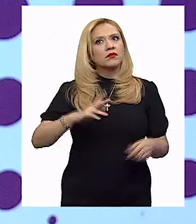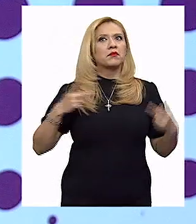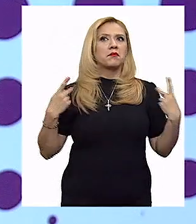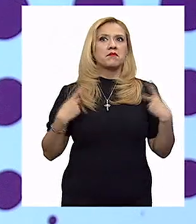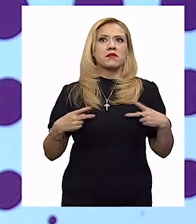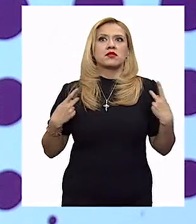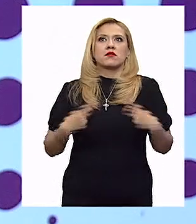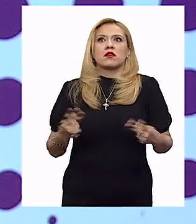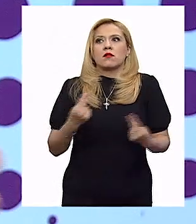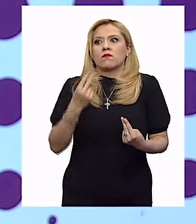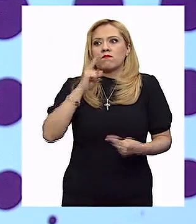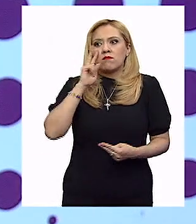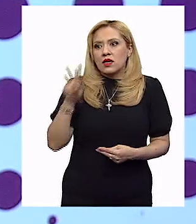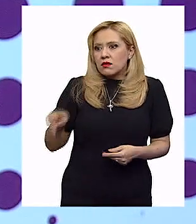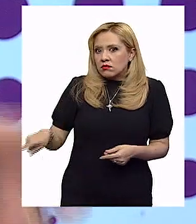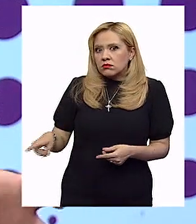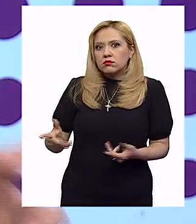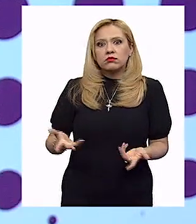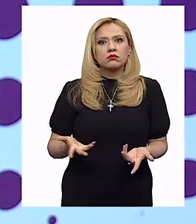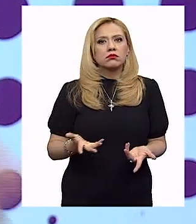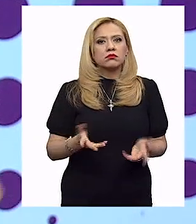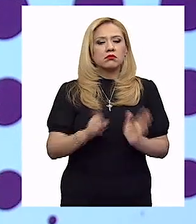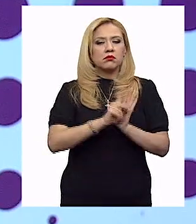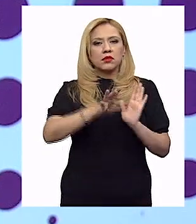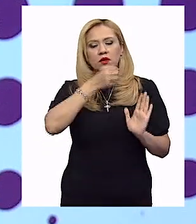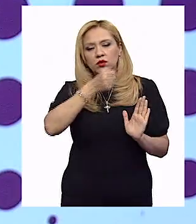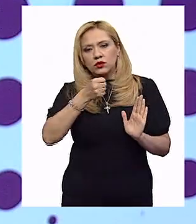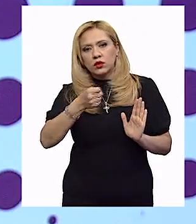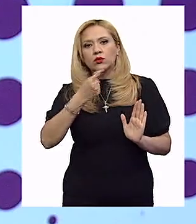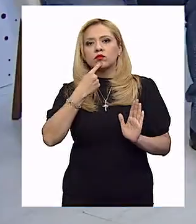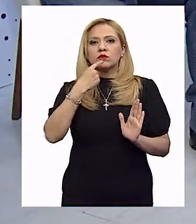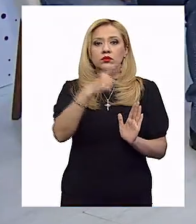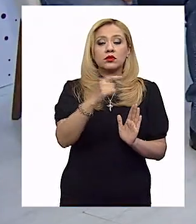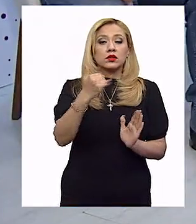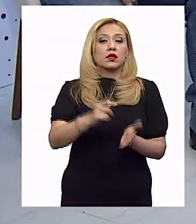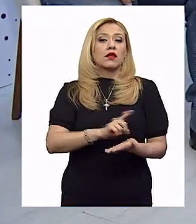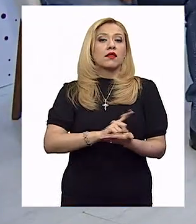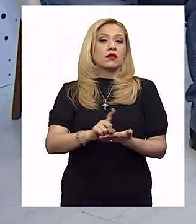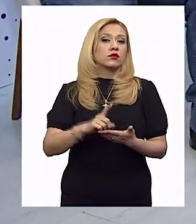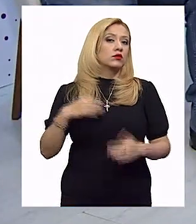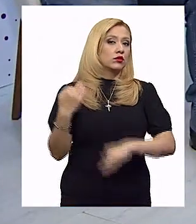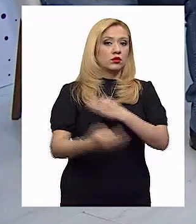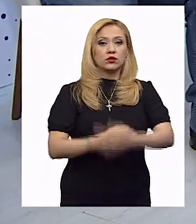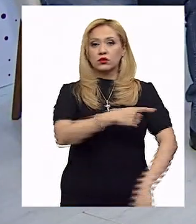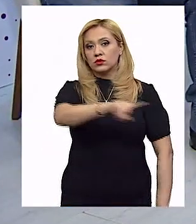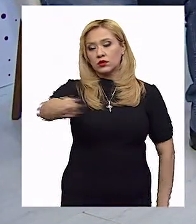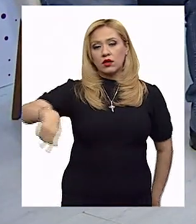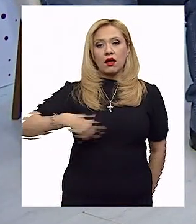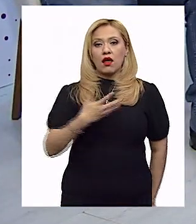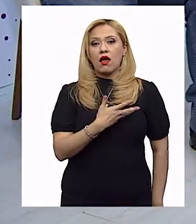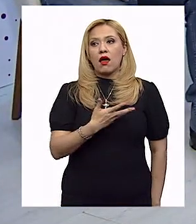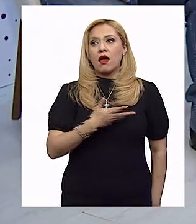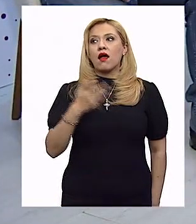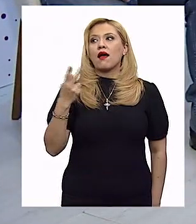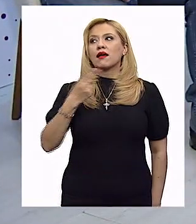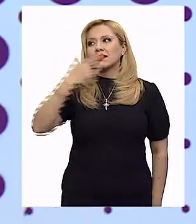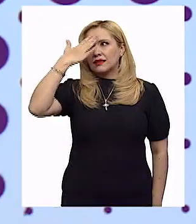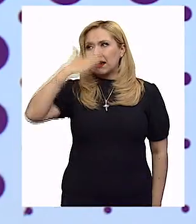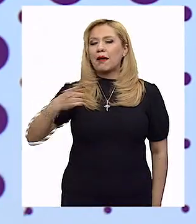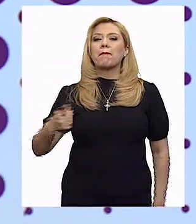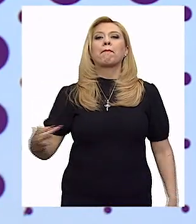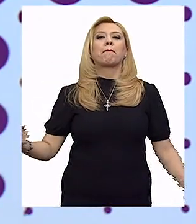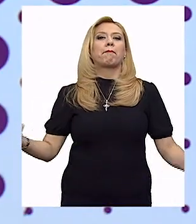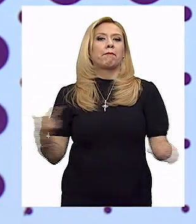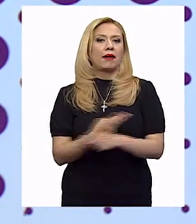porque pues no solo se afecta la libertad de expresión del periodista o la persona que denuncia, sino el derecho que tenemos todos y todas como sociedad de saber qué es lo que está pasando